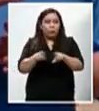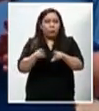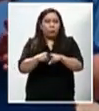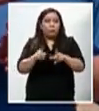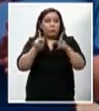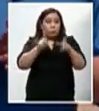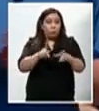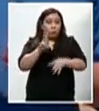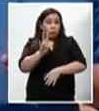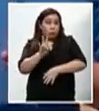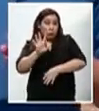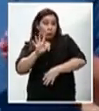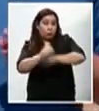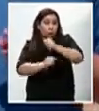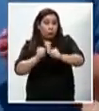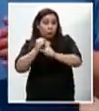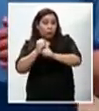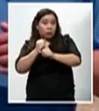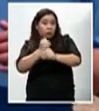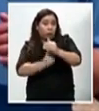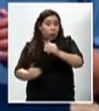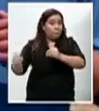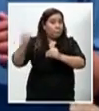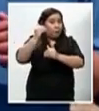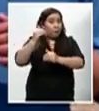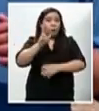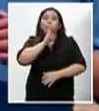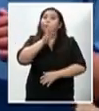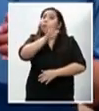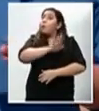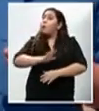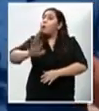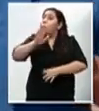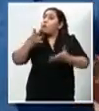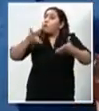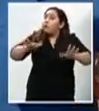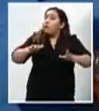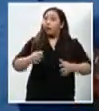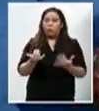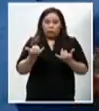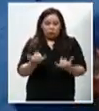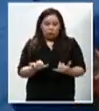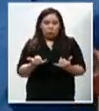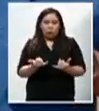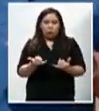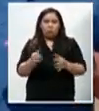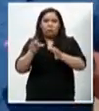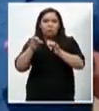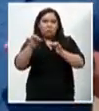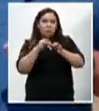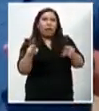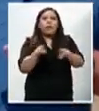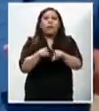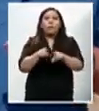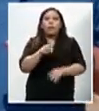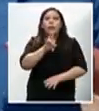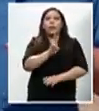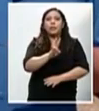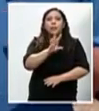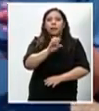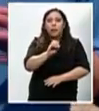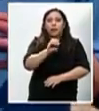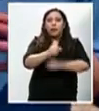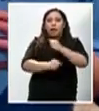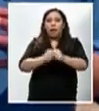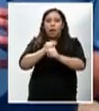los mayores de 75 años en todo Honduras. Y ya estamos en varias regiones también atendiendo a los de